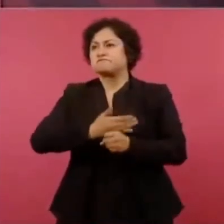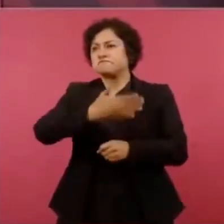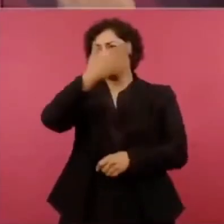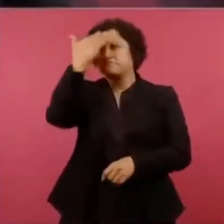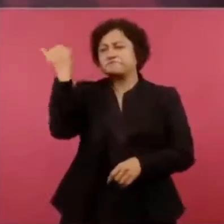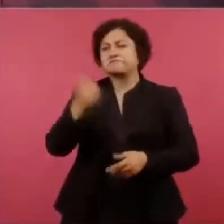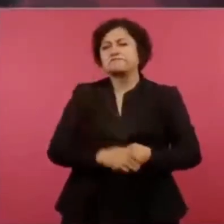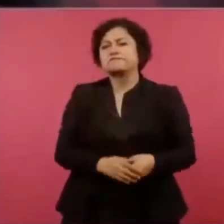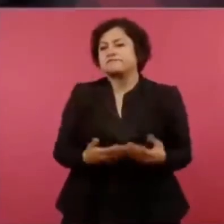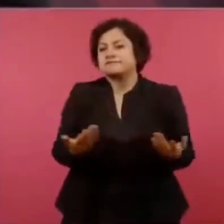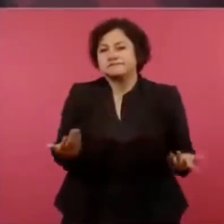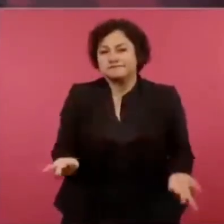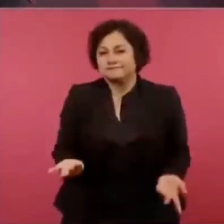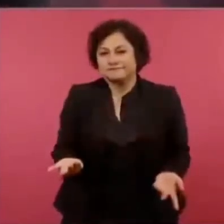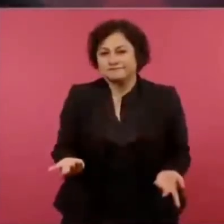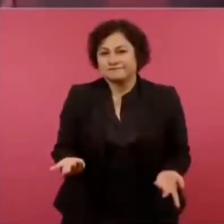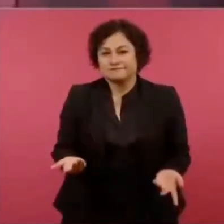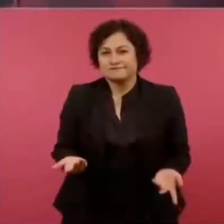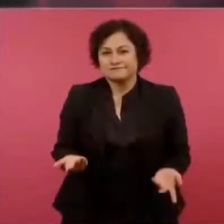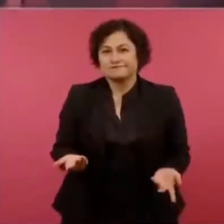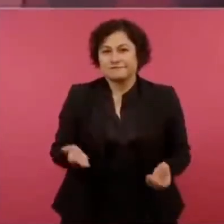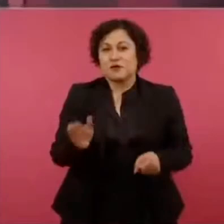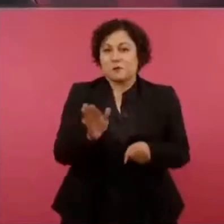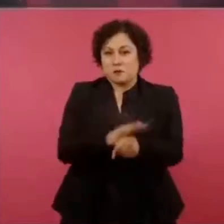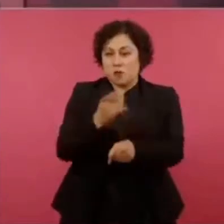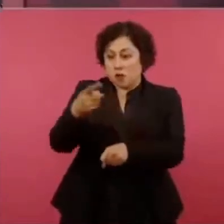Pues por eso es que se agrupan.